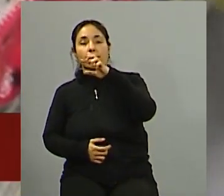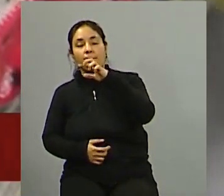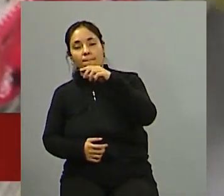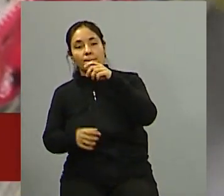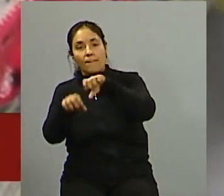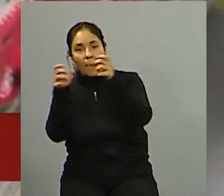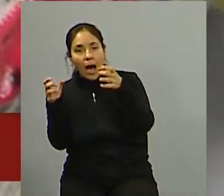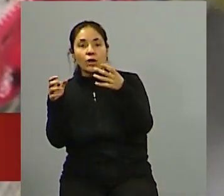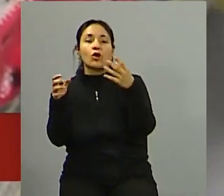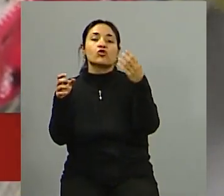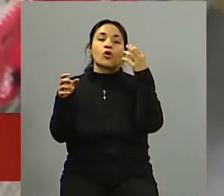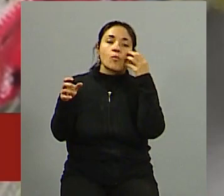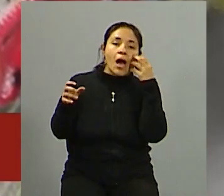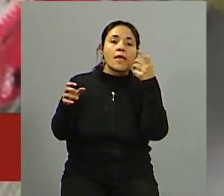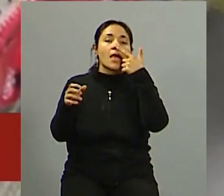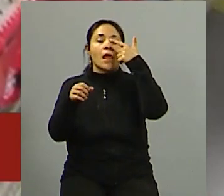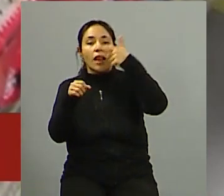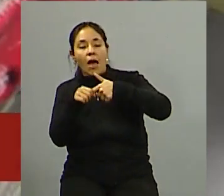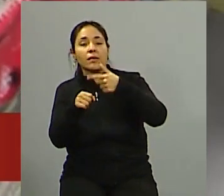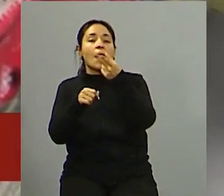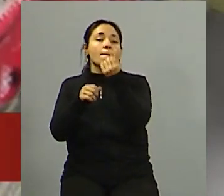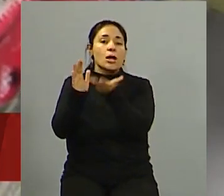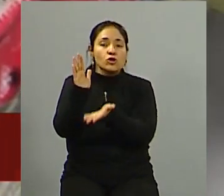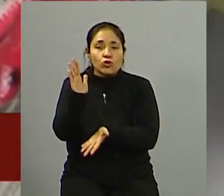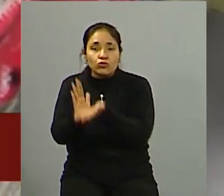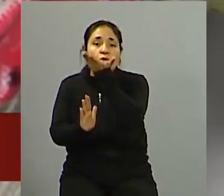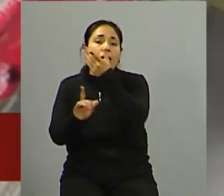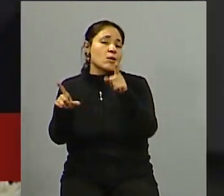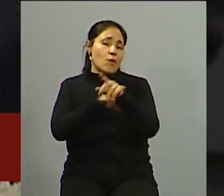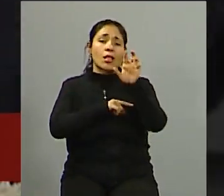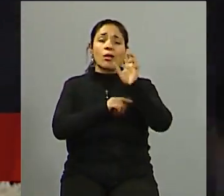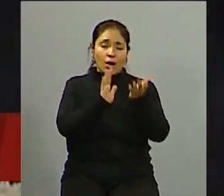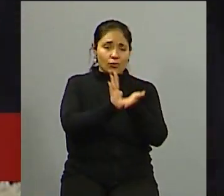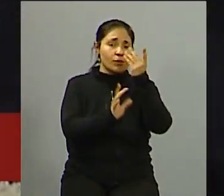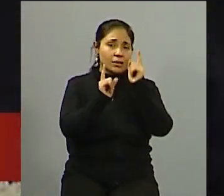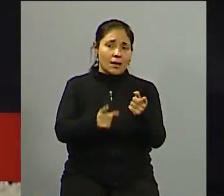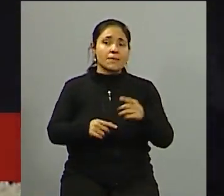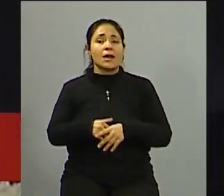nafta, también sube el precio del dólar. Y lo que vimos en los últimos 3 meses es que el dólar había estado bastante